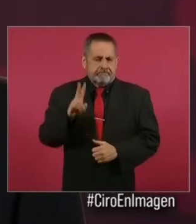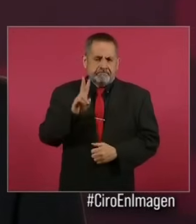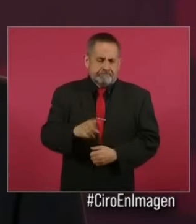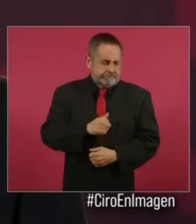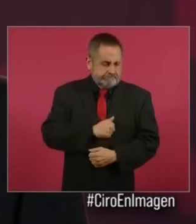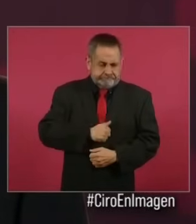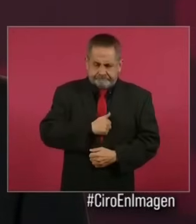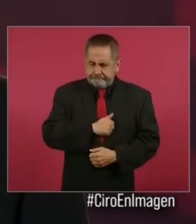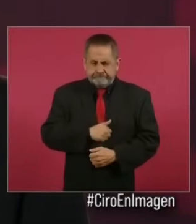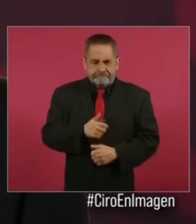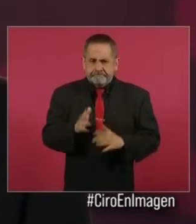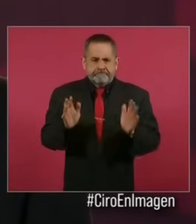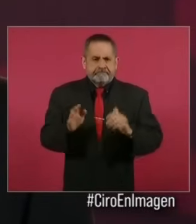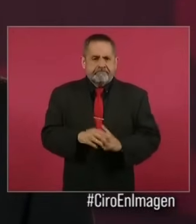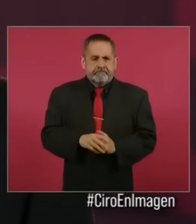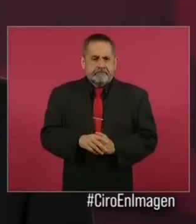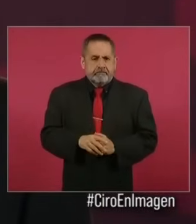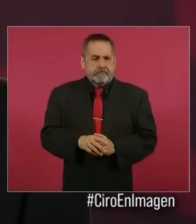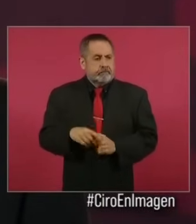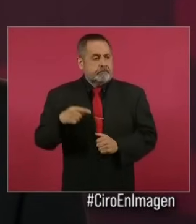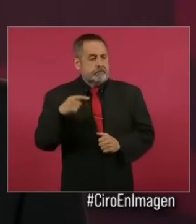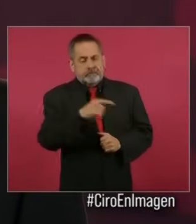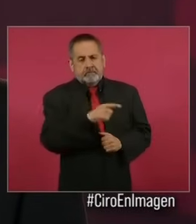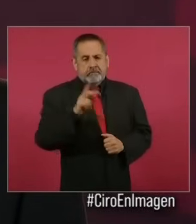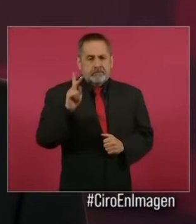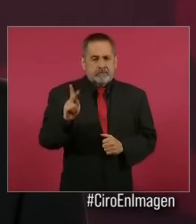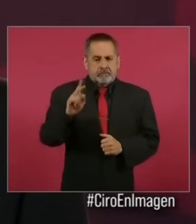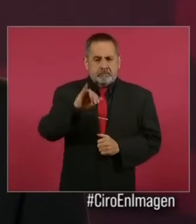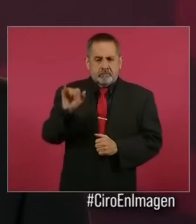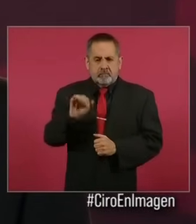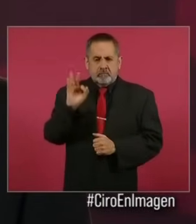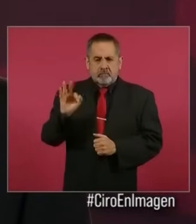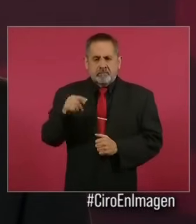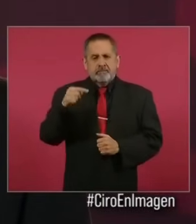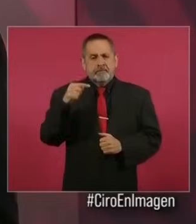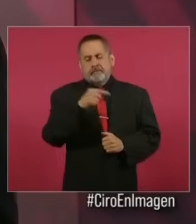lamentable es de que el Poder Judicial,